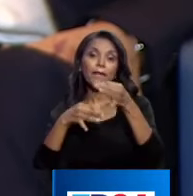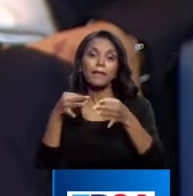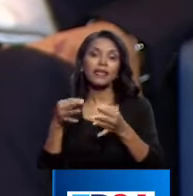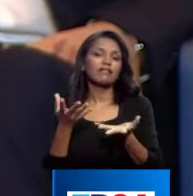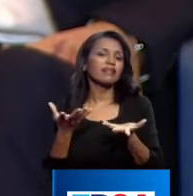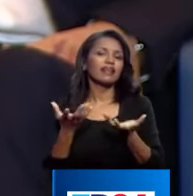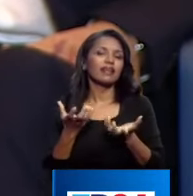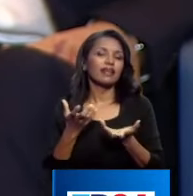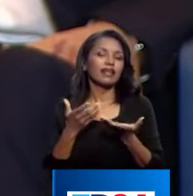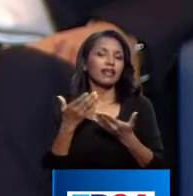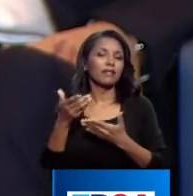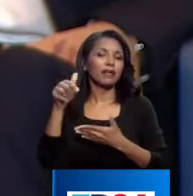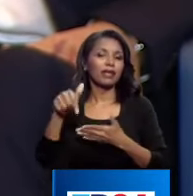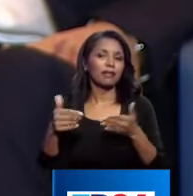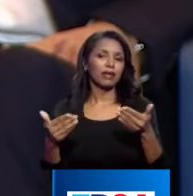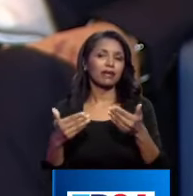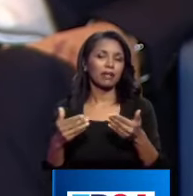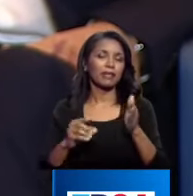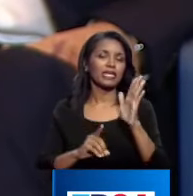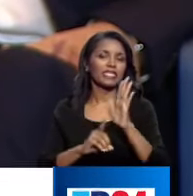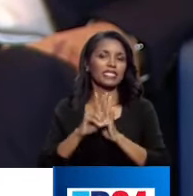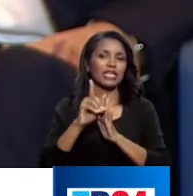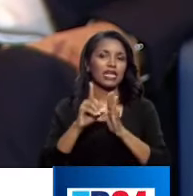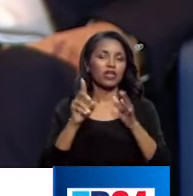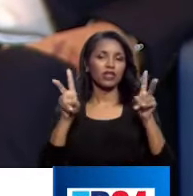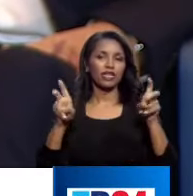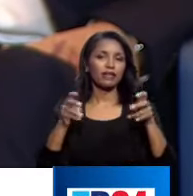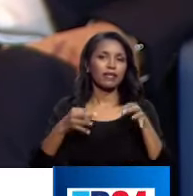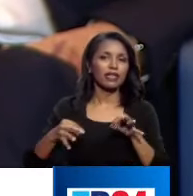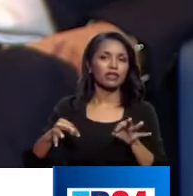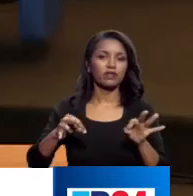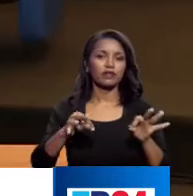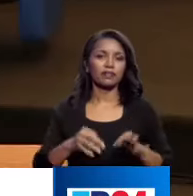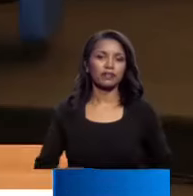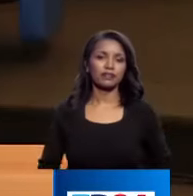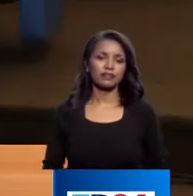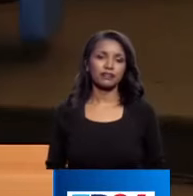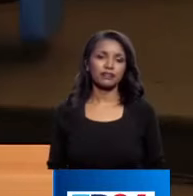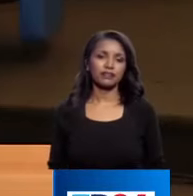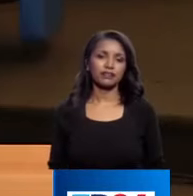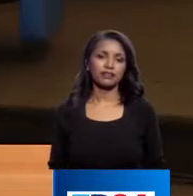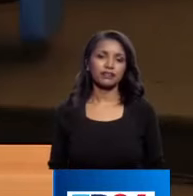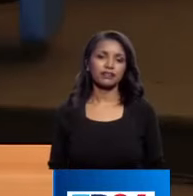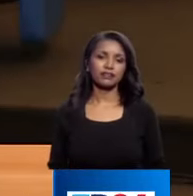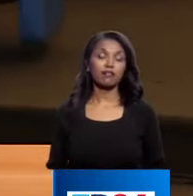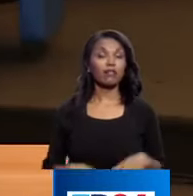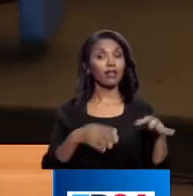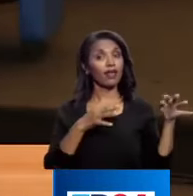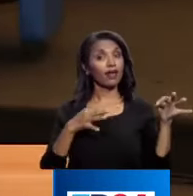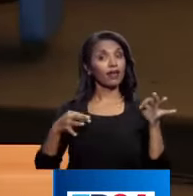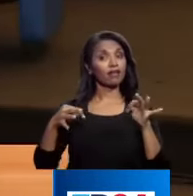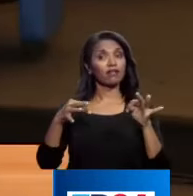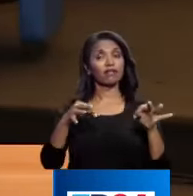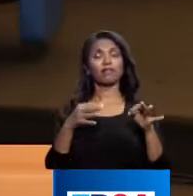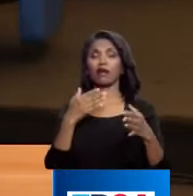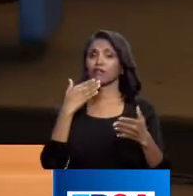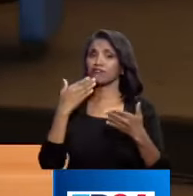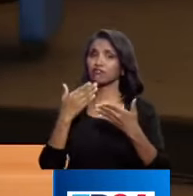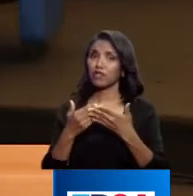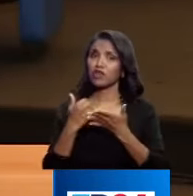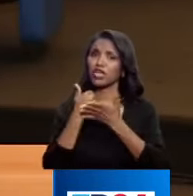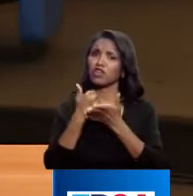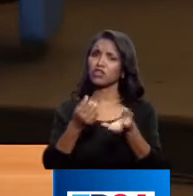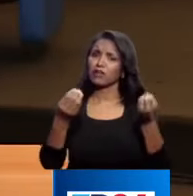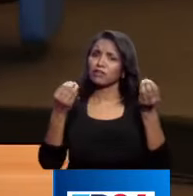son prioridad para el crecimiento y desarrollo de la industria turística de Panamá. Una industria que le brinda enormes beneficios al país y a